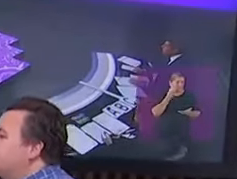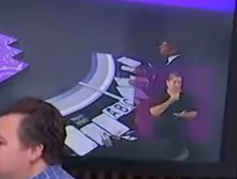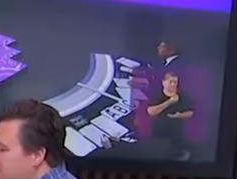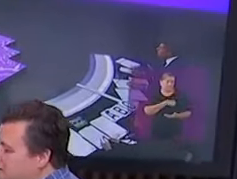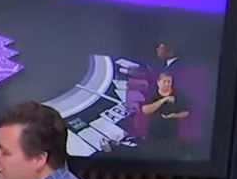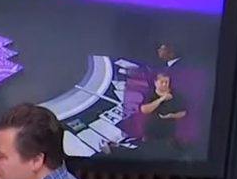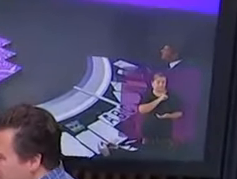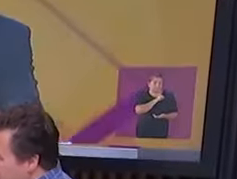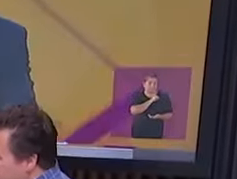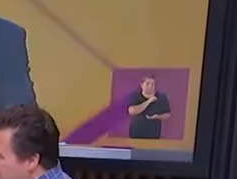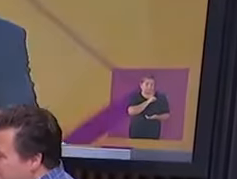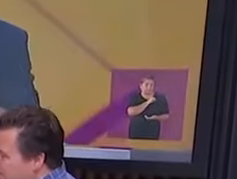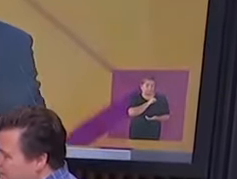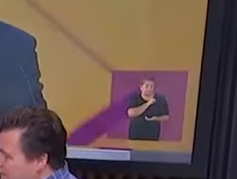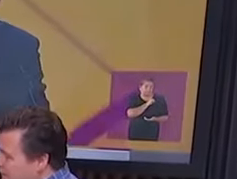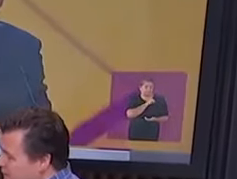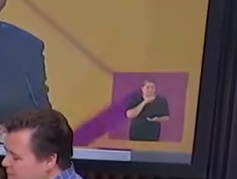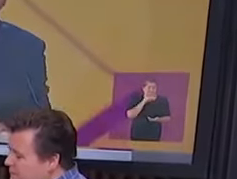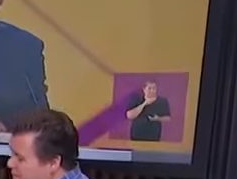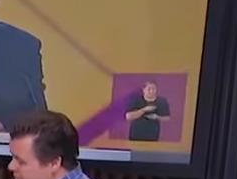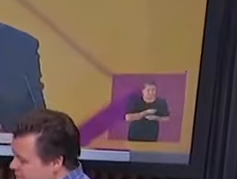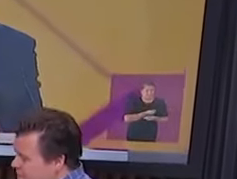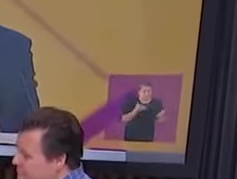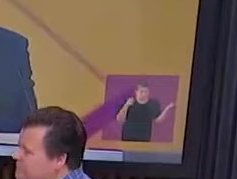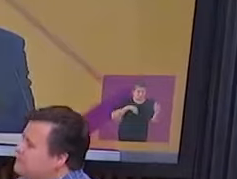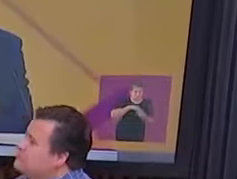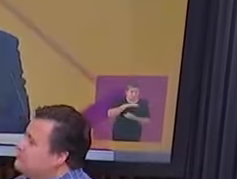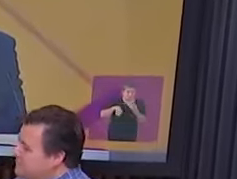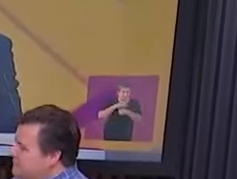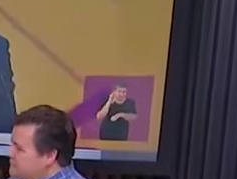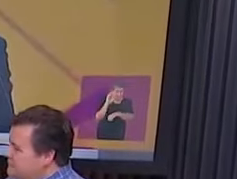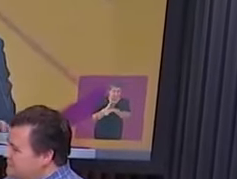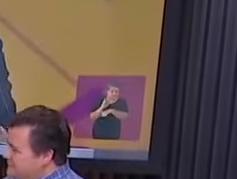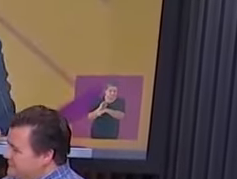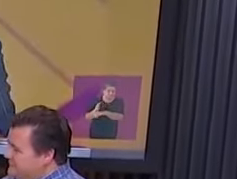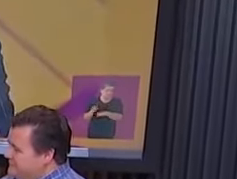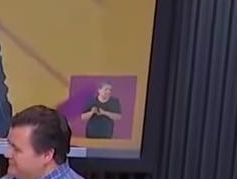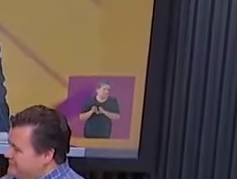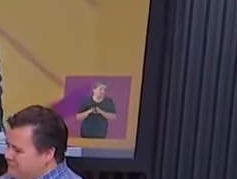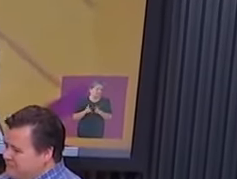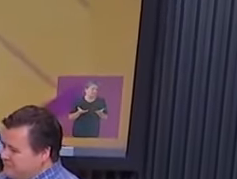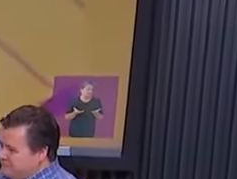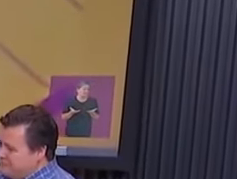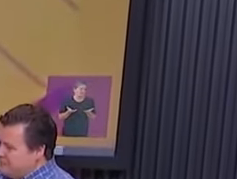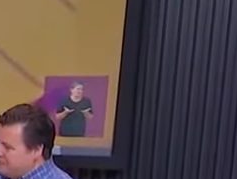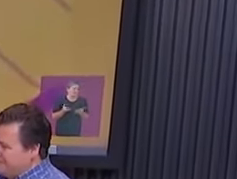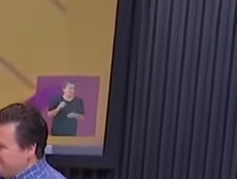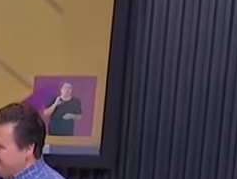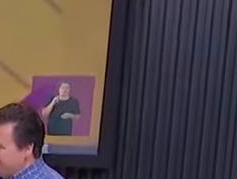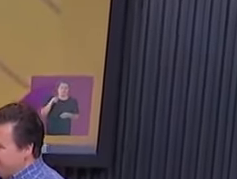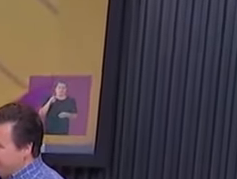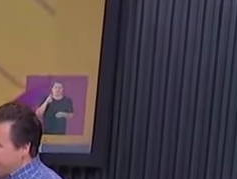más espacio a a Pues que sea atractivo no que pues hasta cierto punto sí como decías medio entretenga con ese componente